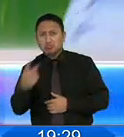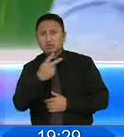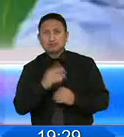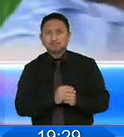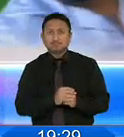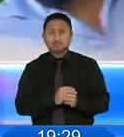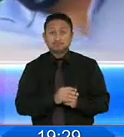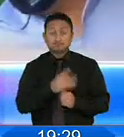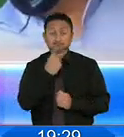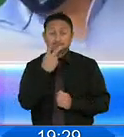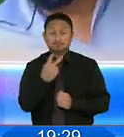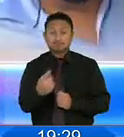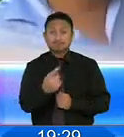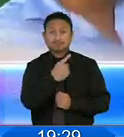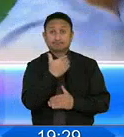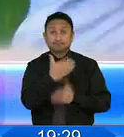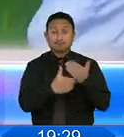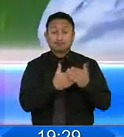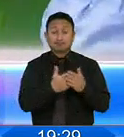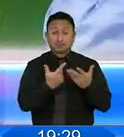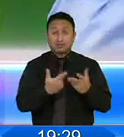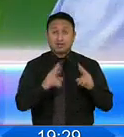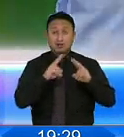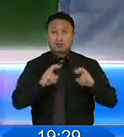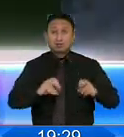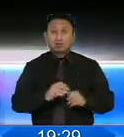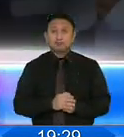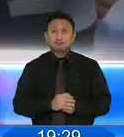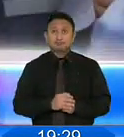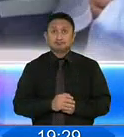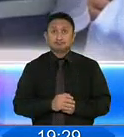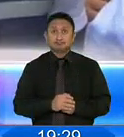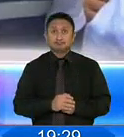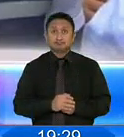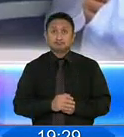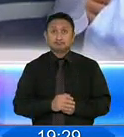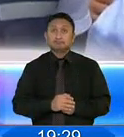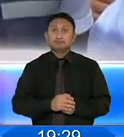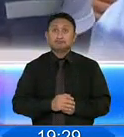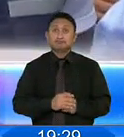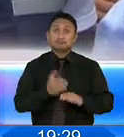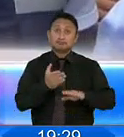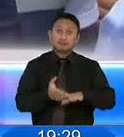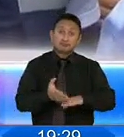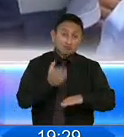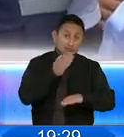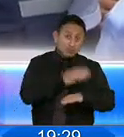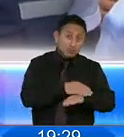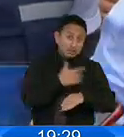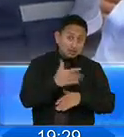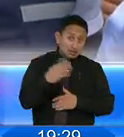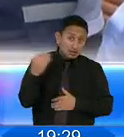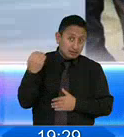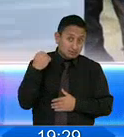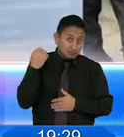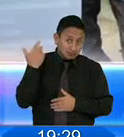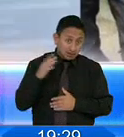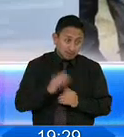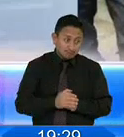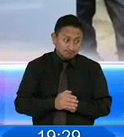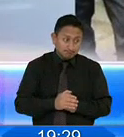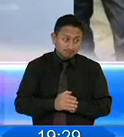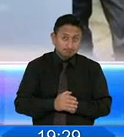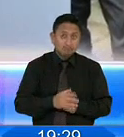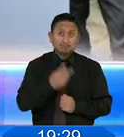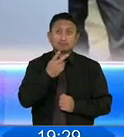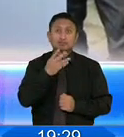los resultados de las indagaciones. Ya habíamos sido advertidos de lo que esto iba a ocurrir. Más o menos contabilizamos entre